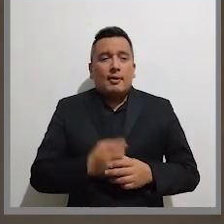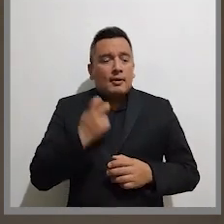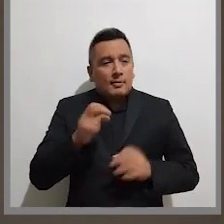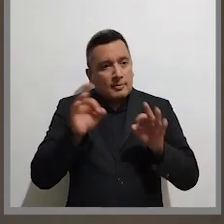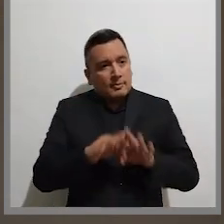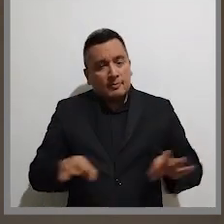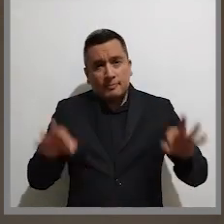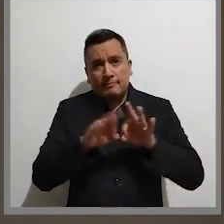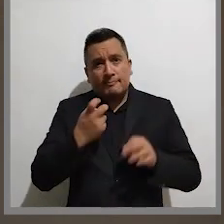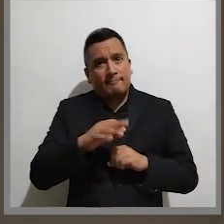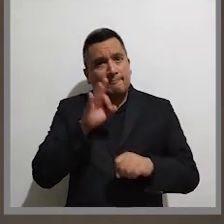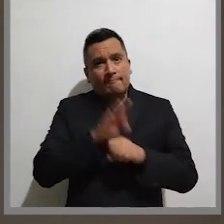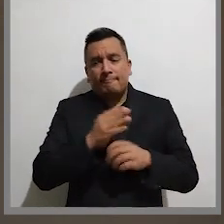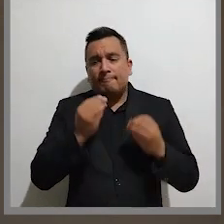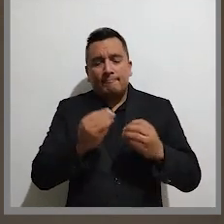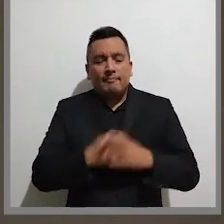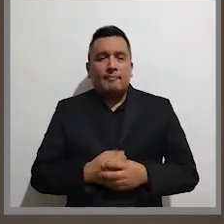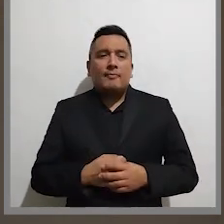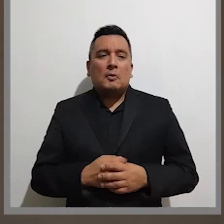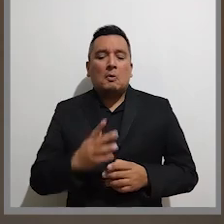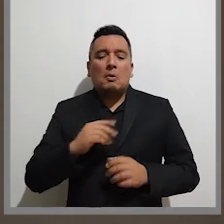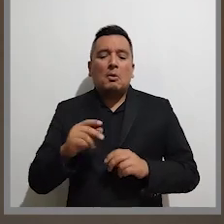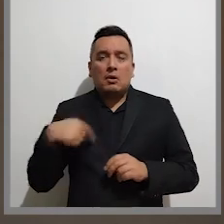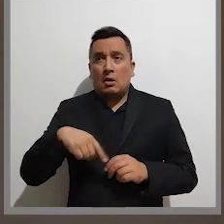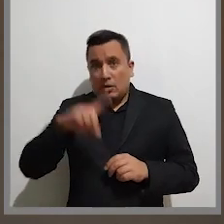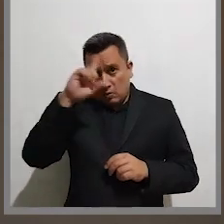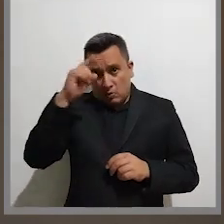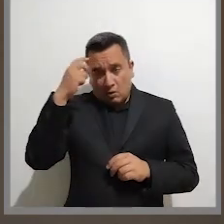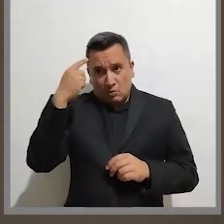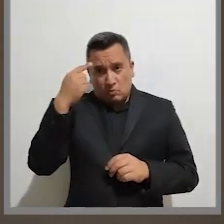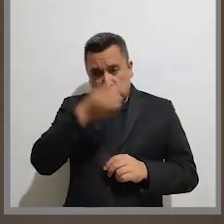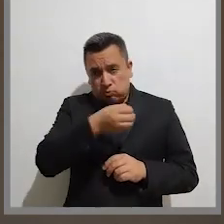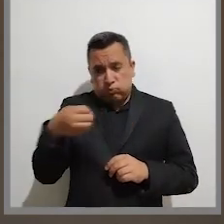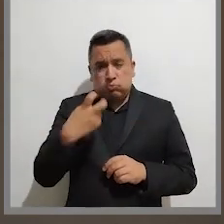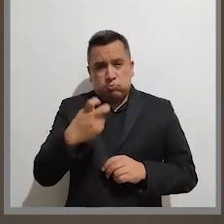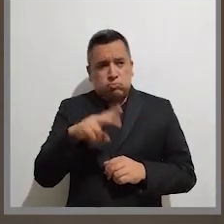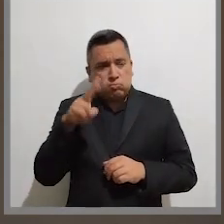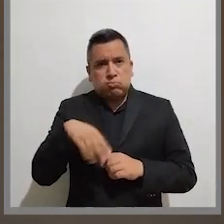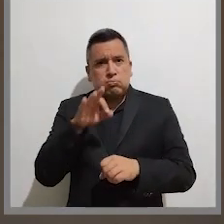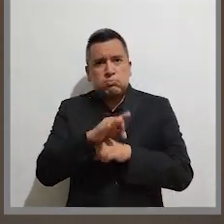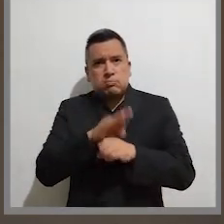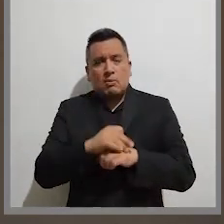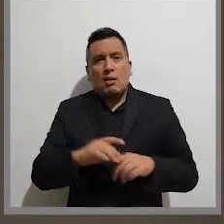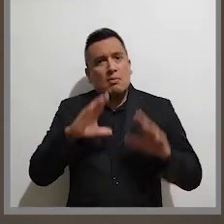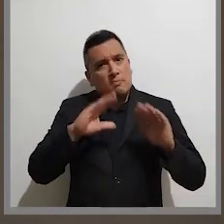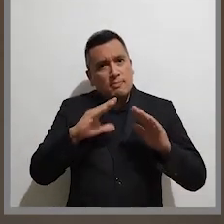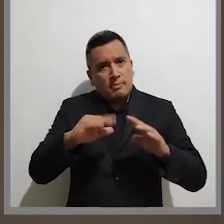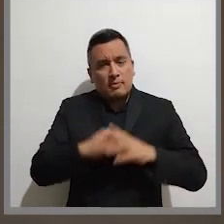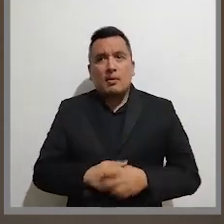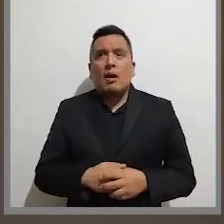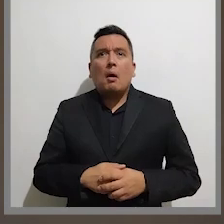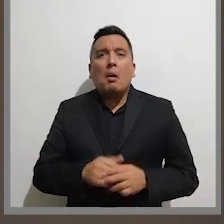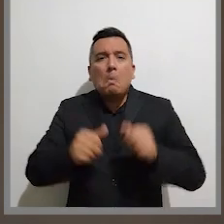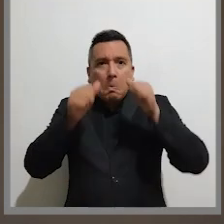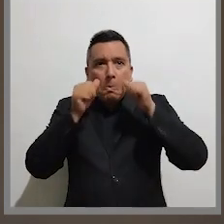estas son tan importantes y han sido estructuradas por las consejerías integrantes de la comisión de tal forma que proveen capacitaciones,